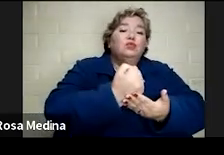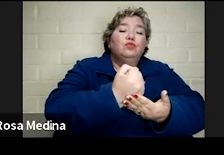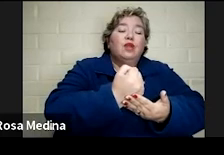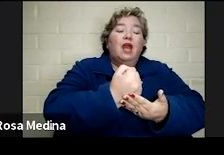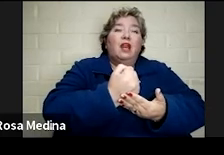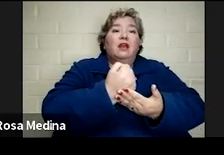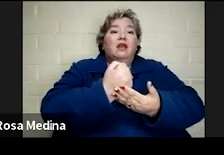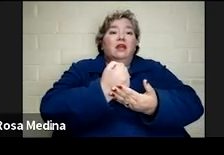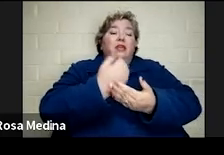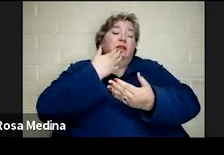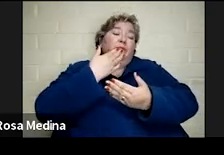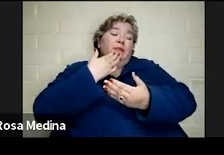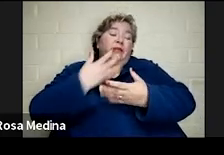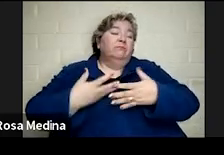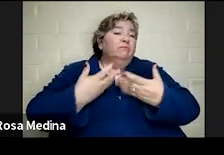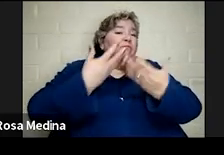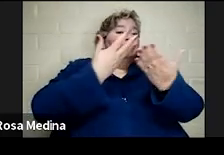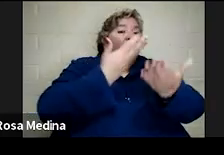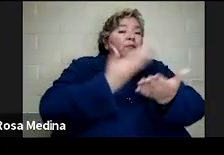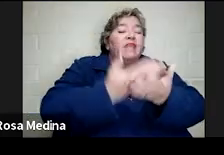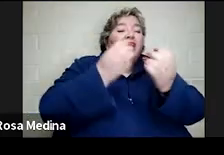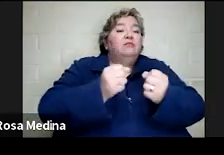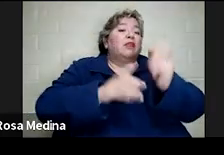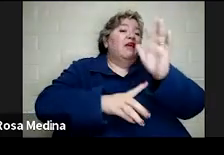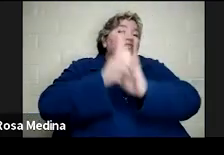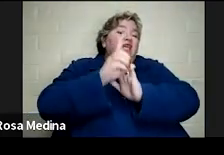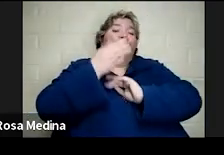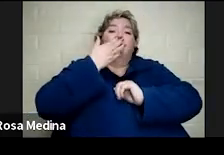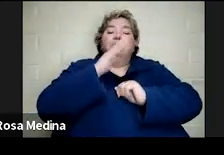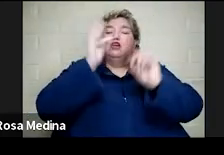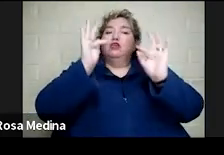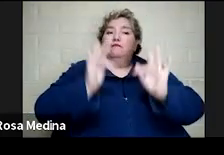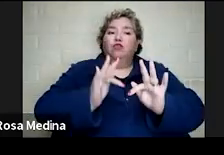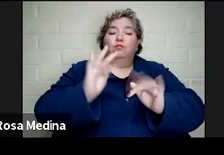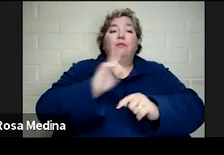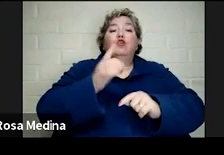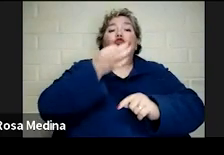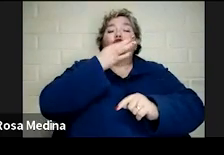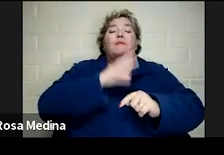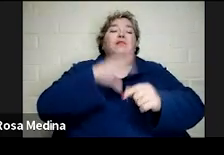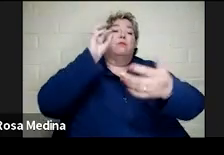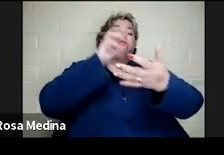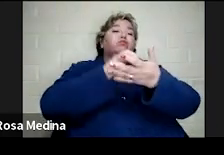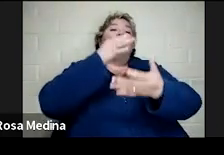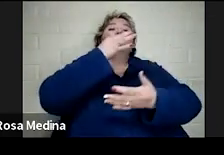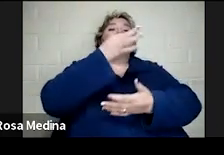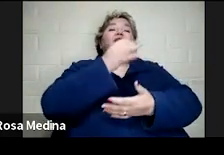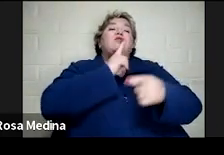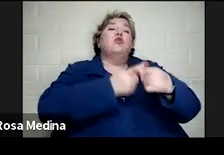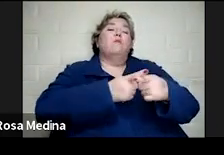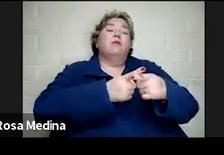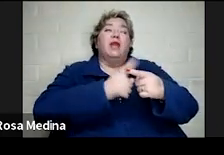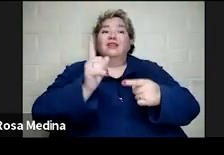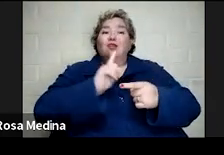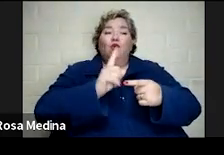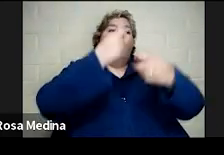apoyar e intervenir para que se desarrollen de la mejor forma, ¿ya? Porque no es solo ponerle el nombre y el diagnóstico, sino que la importancia